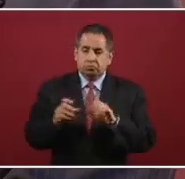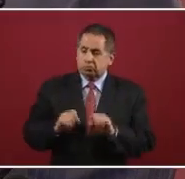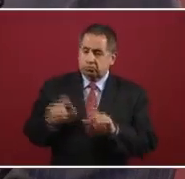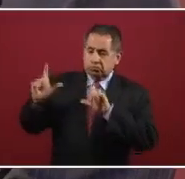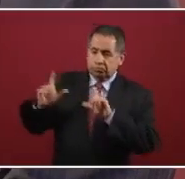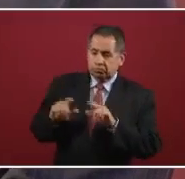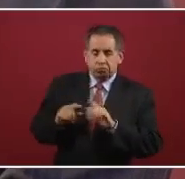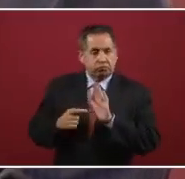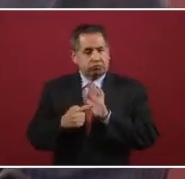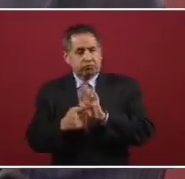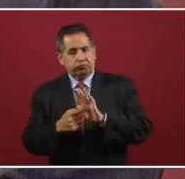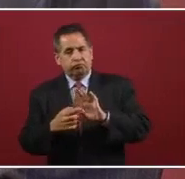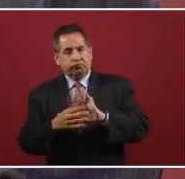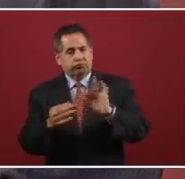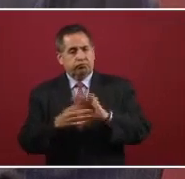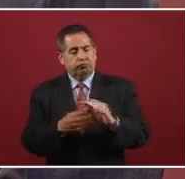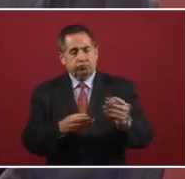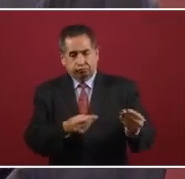estar